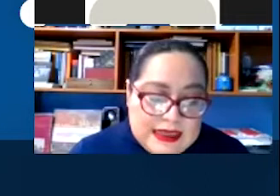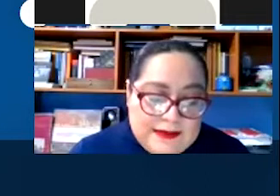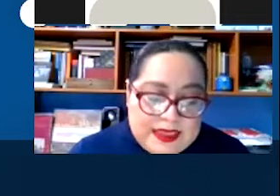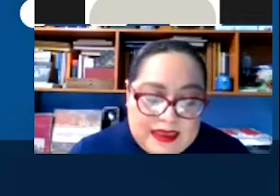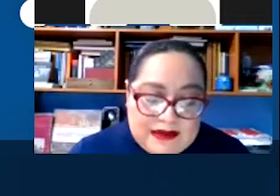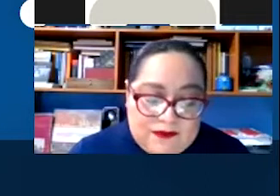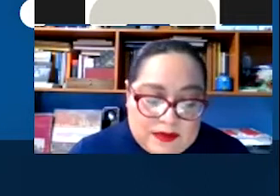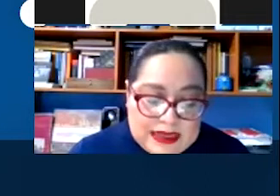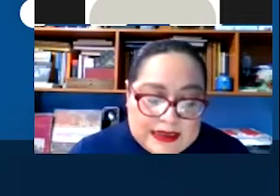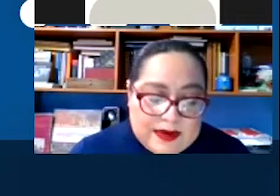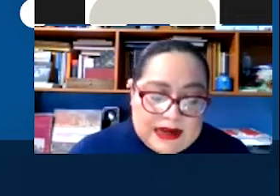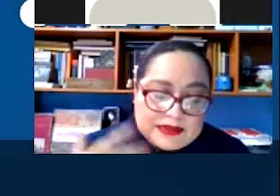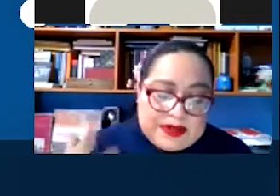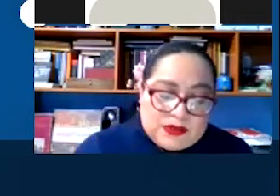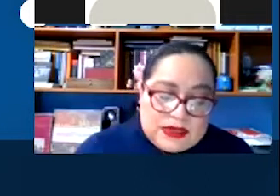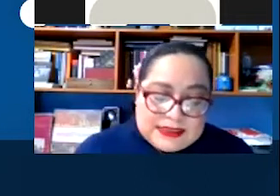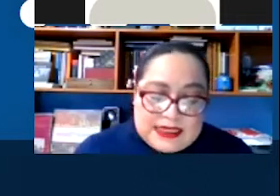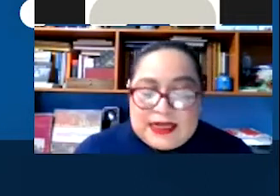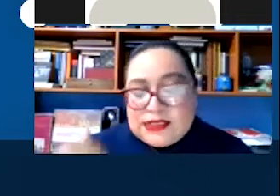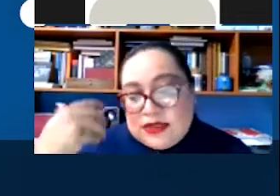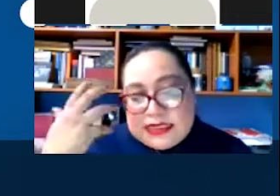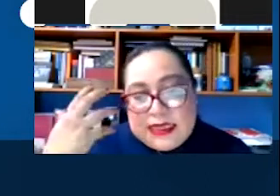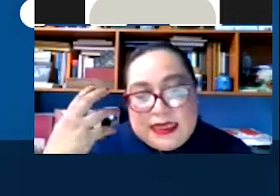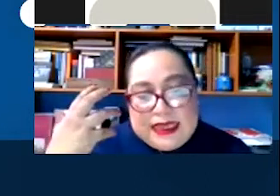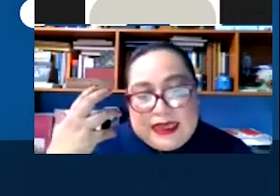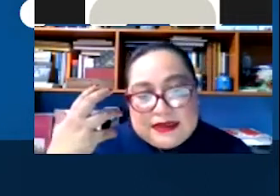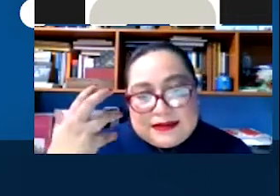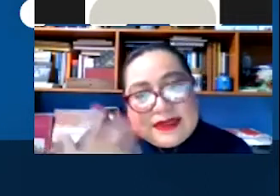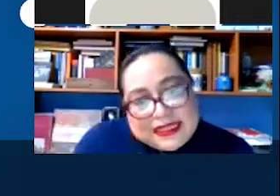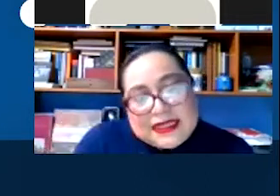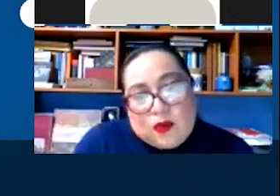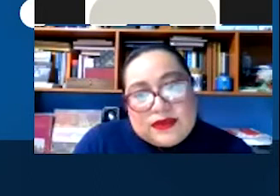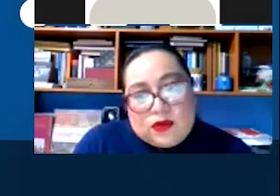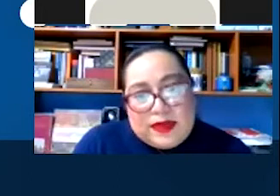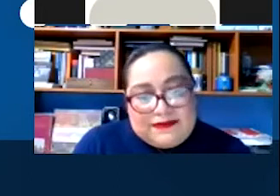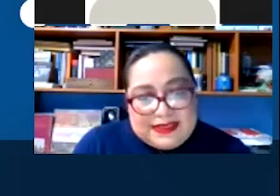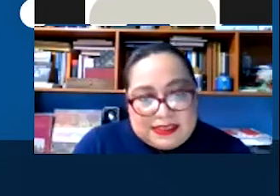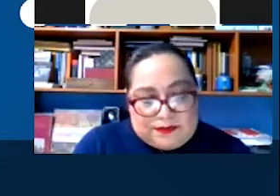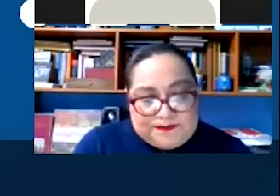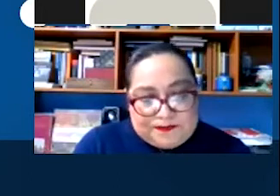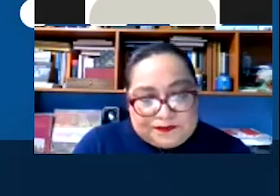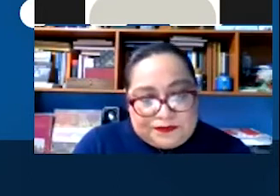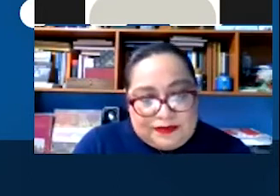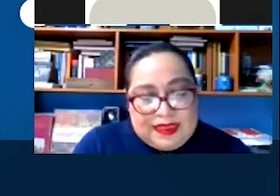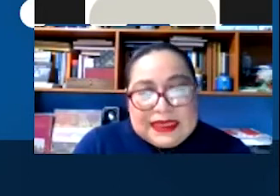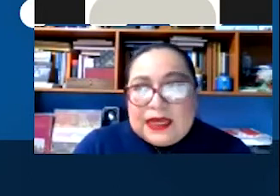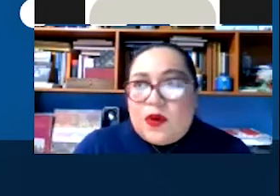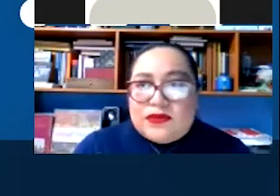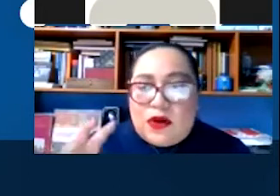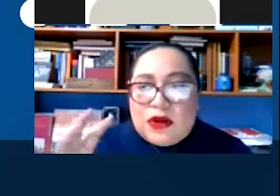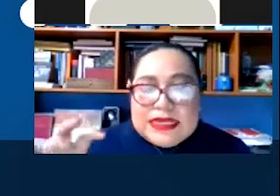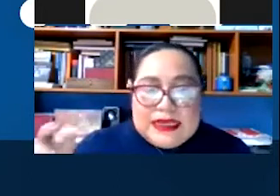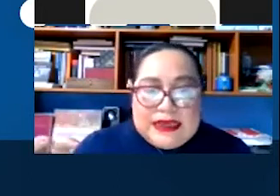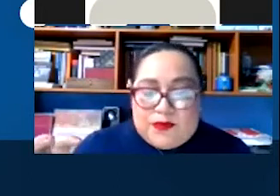acciones, de tal forma que para las personas sean acciones que les encuentren un beneficio. Que